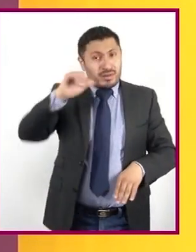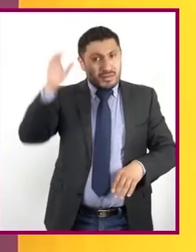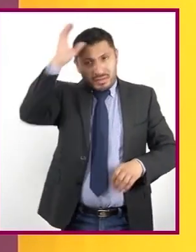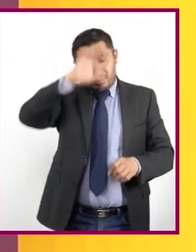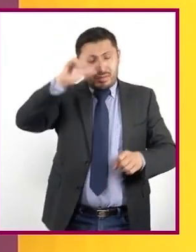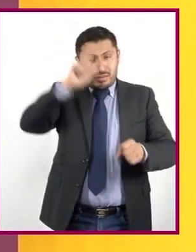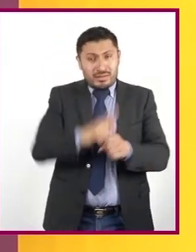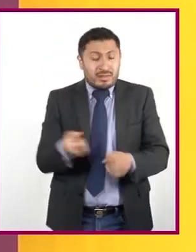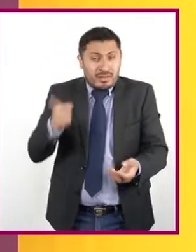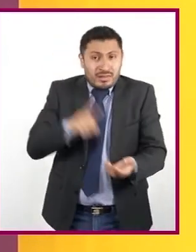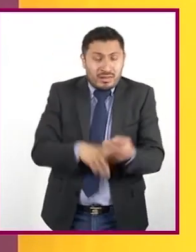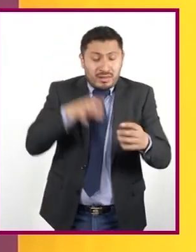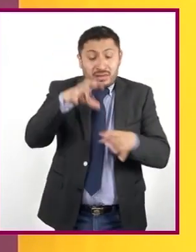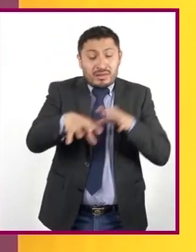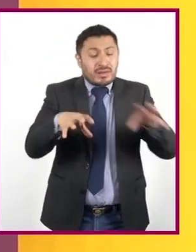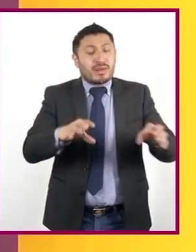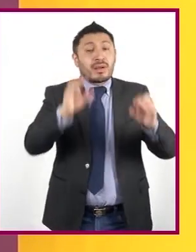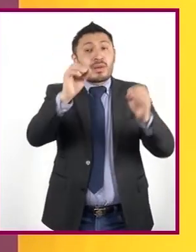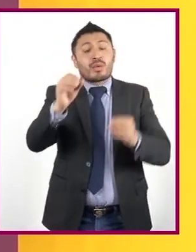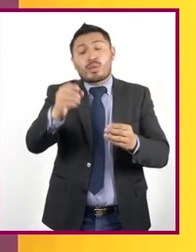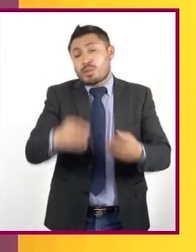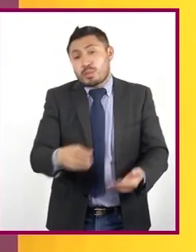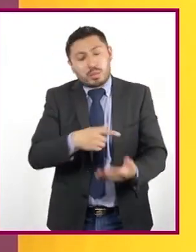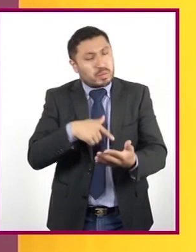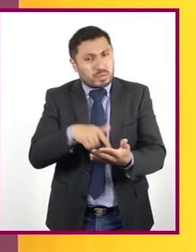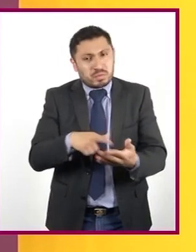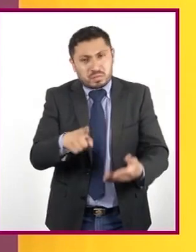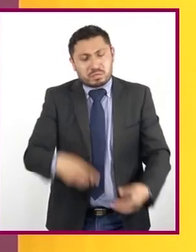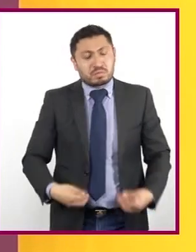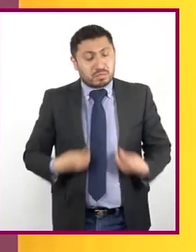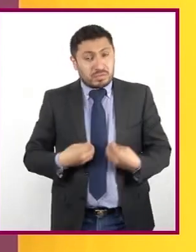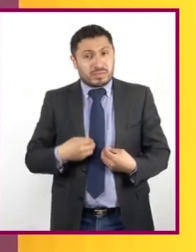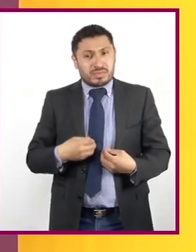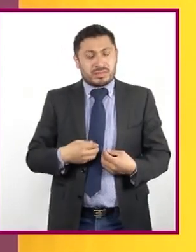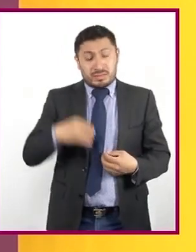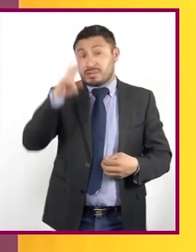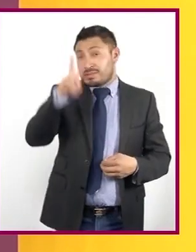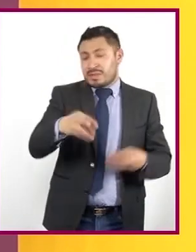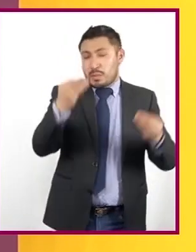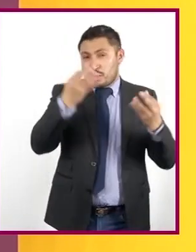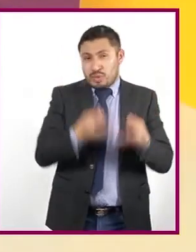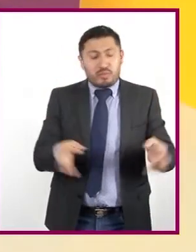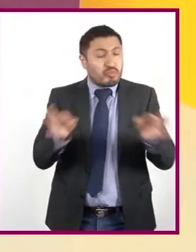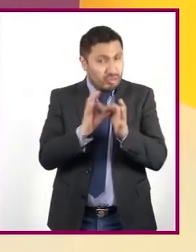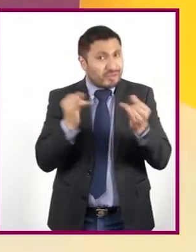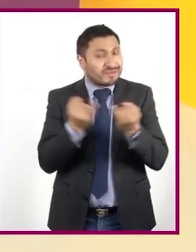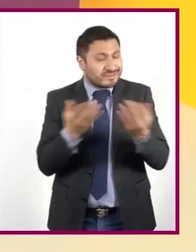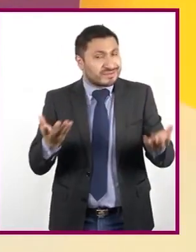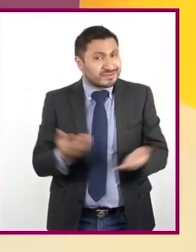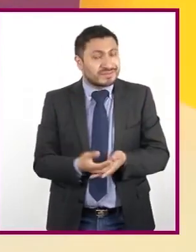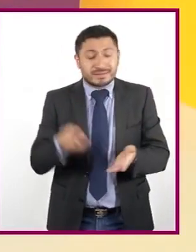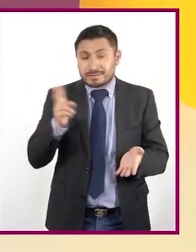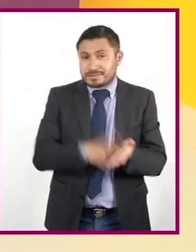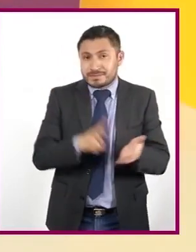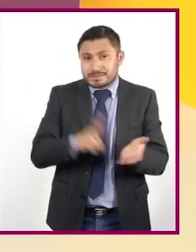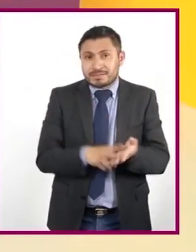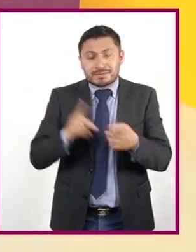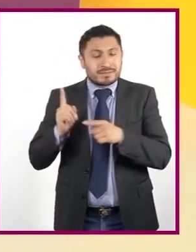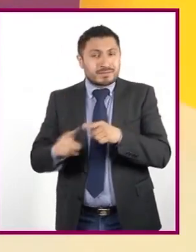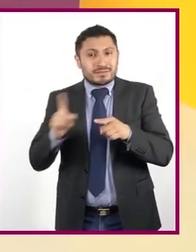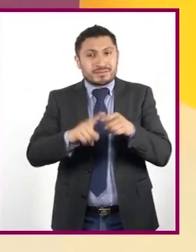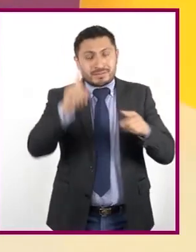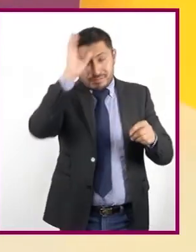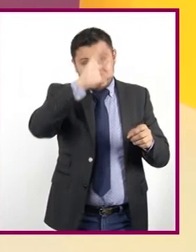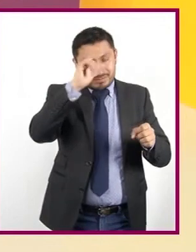que hay en su localidad o región. ¿No les parece que serían igualmente importantes? Para valorar la diversidad